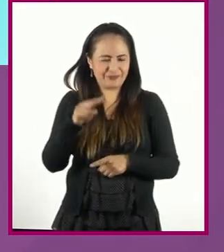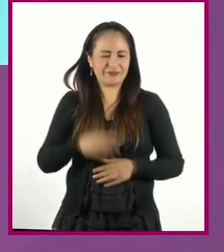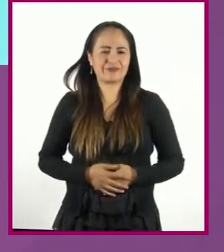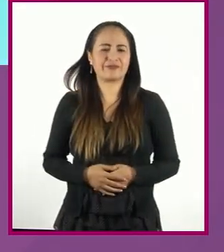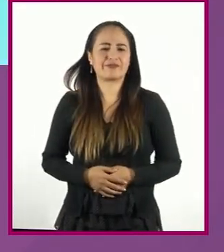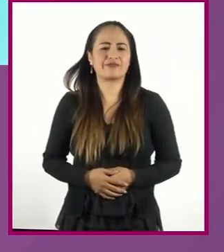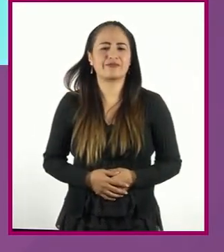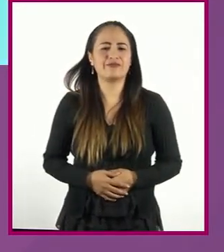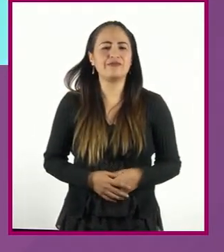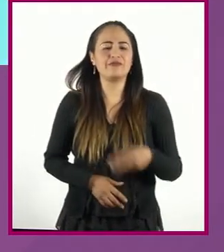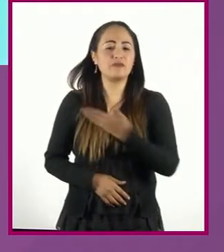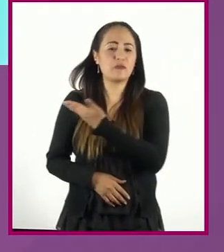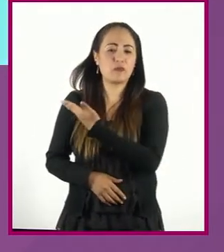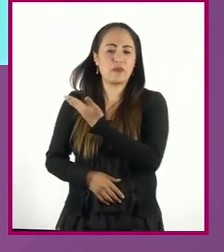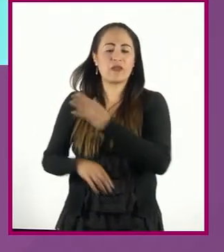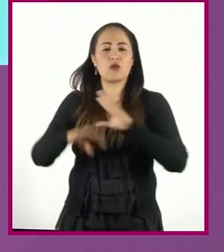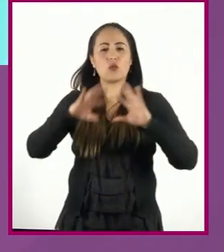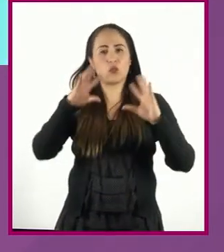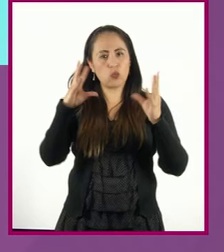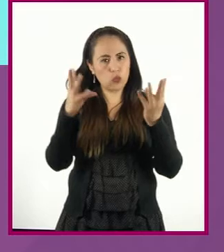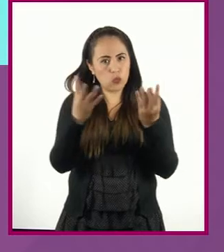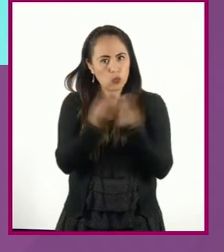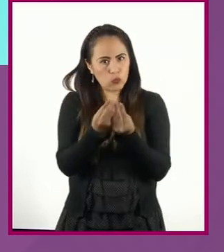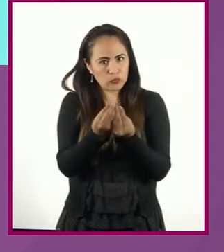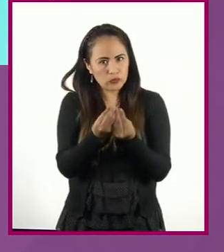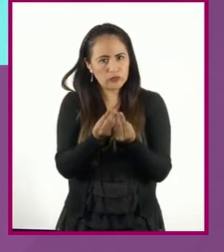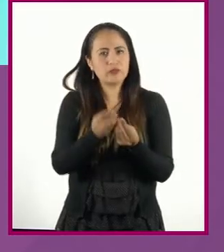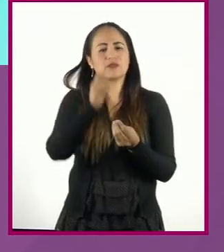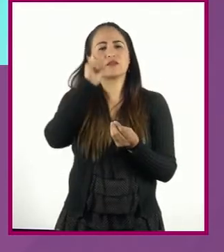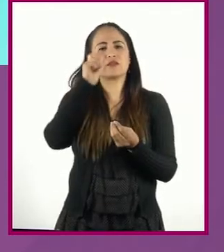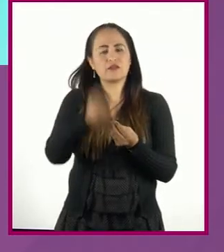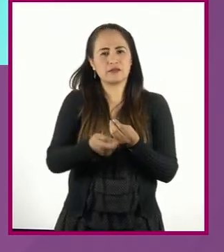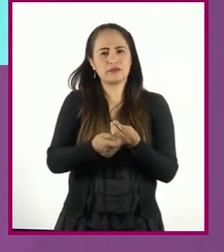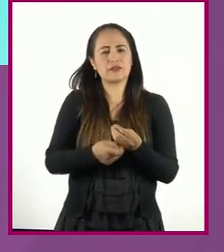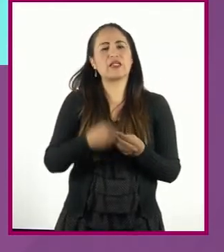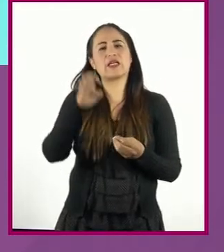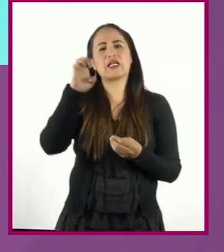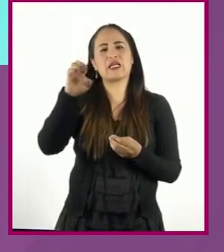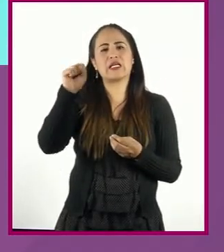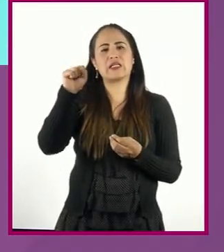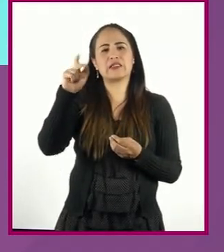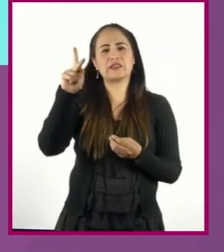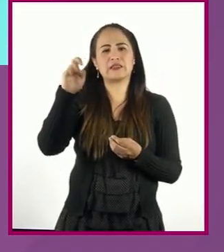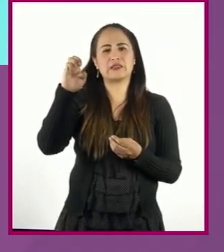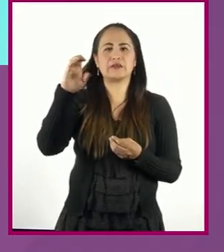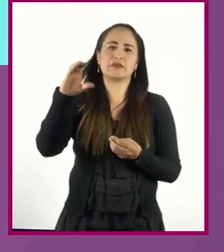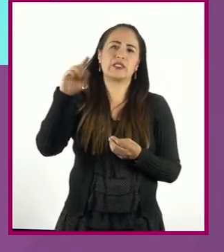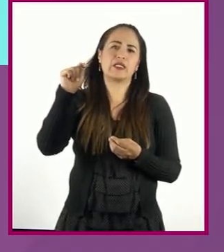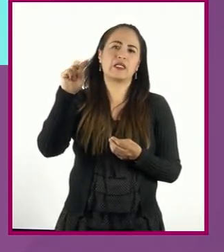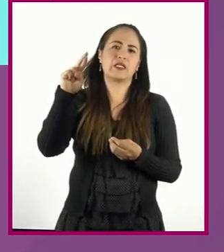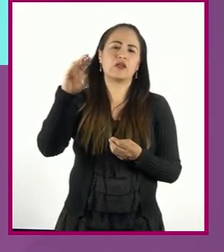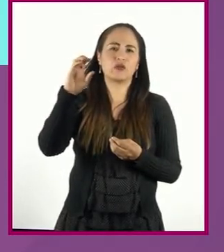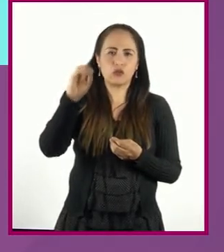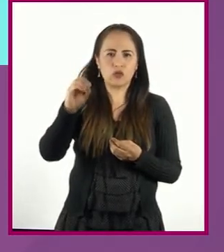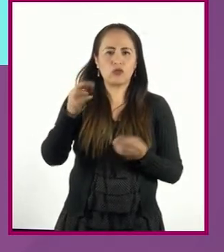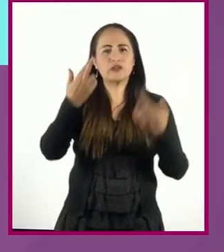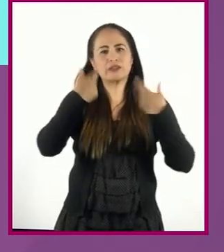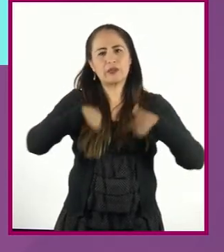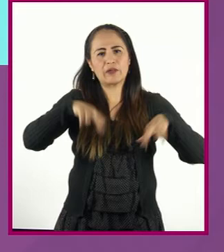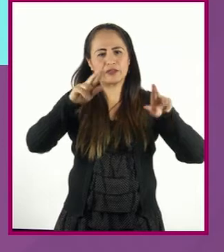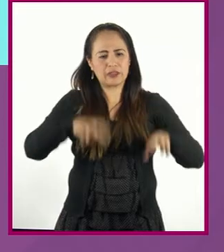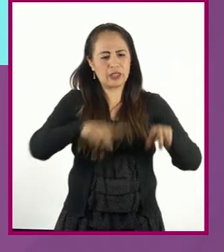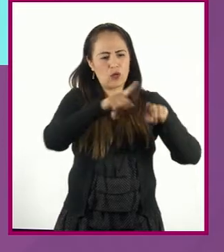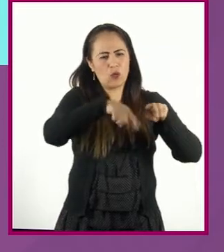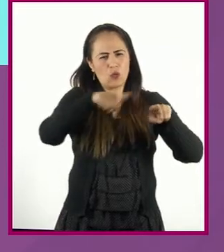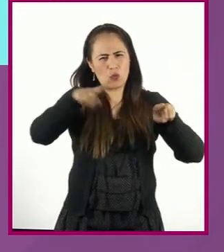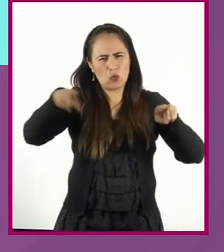El conjunto de ondas electromagnéticas constituye el espectro electromagnético, en el cual se representan desde las ondas más